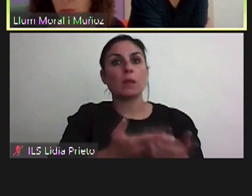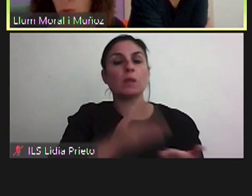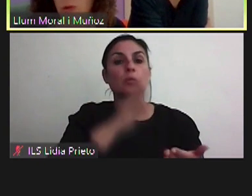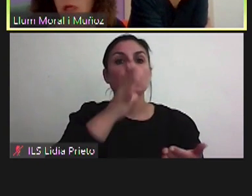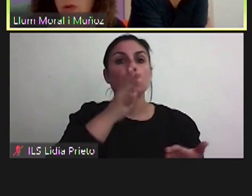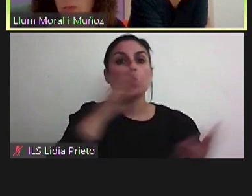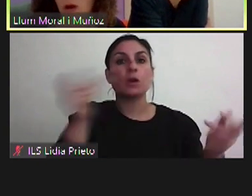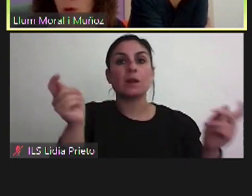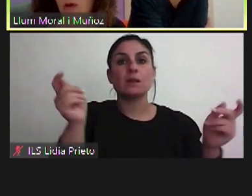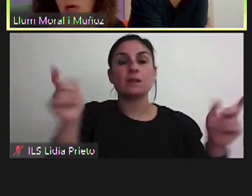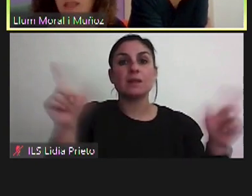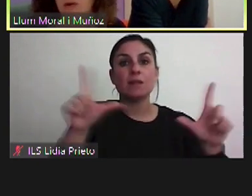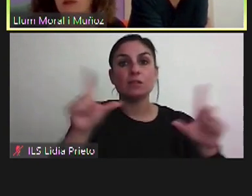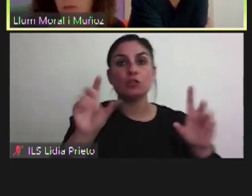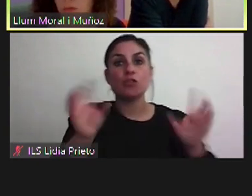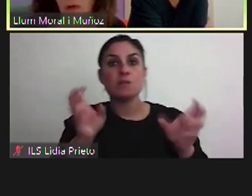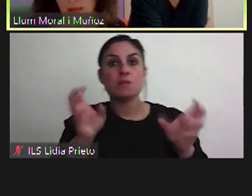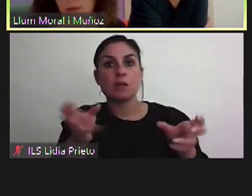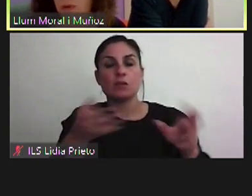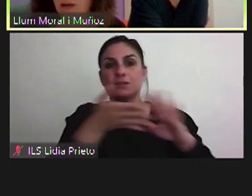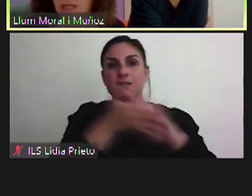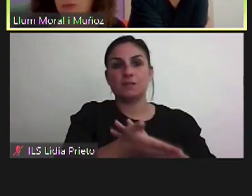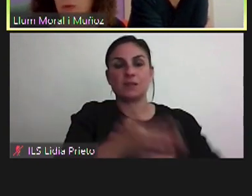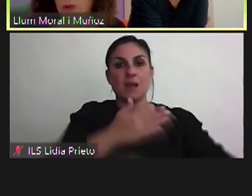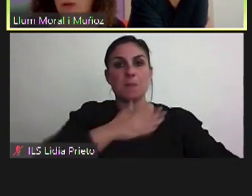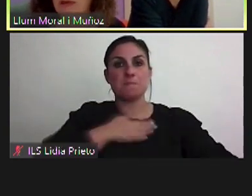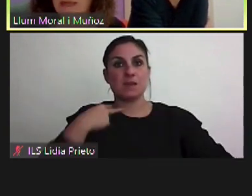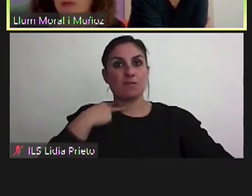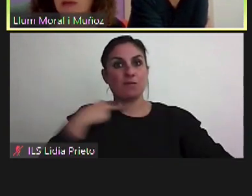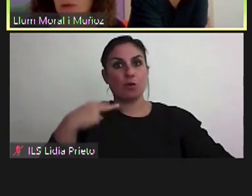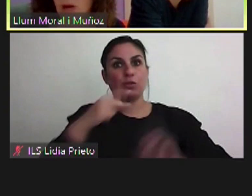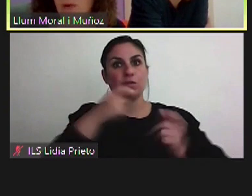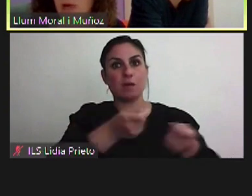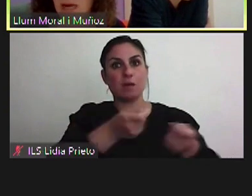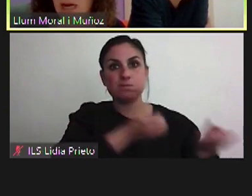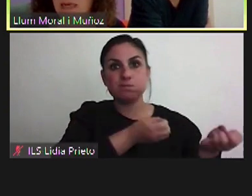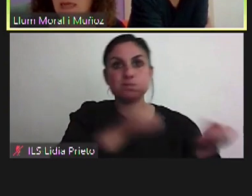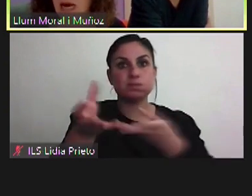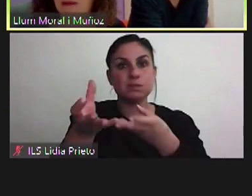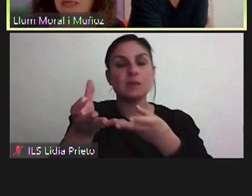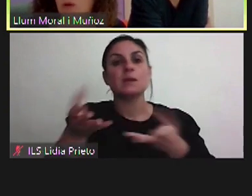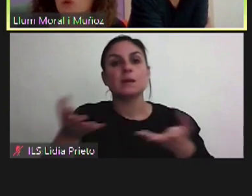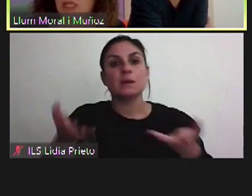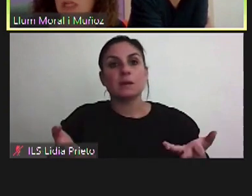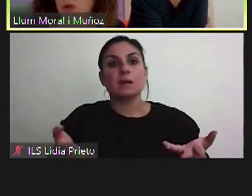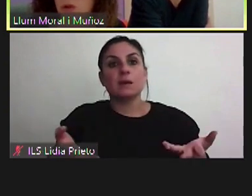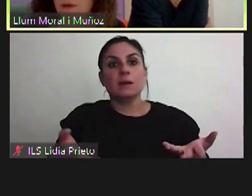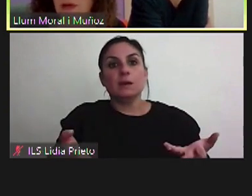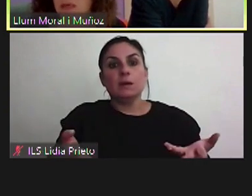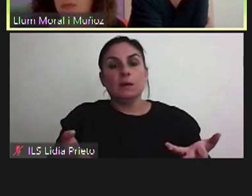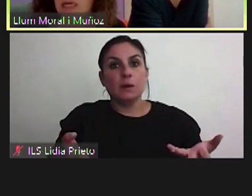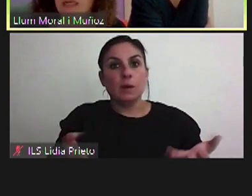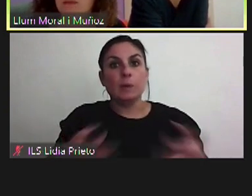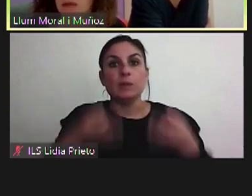malo, pero en nuestro caso para lo malo ha sido un altavoz que nos ha hecho mucho daño. Siempre se ha vinculado al apartado de sucesos,